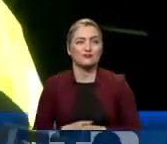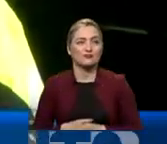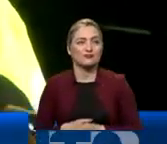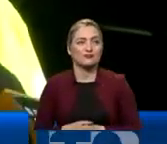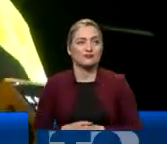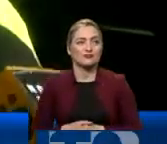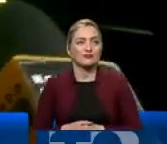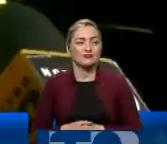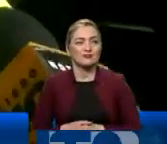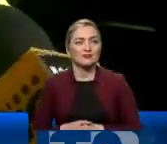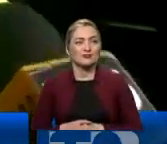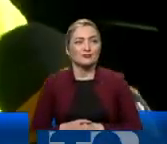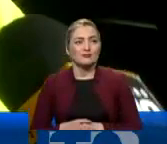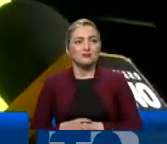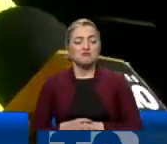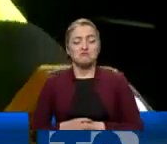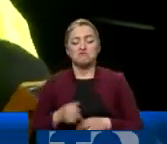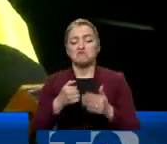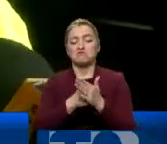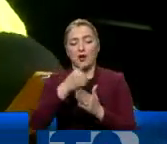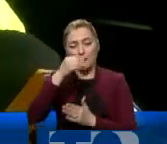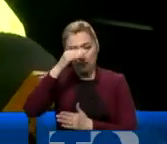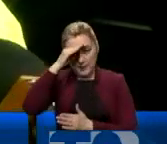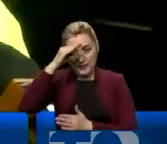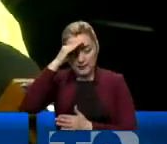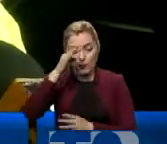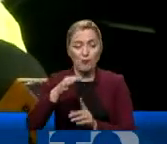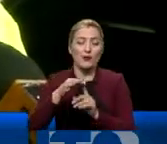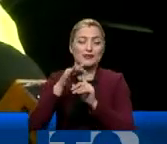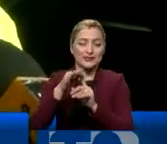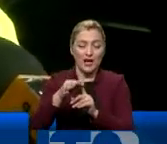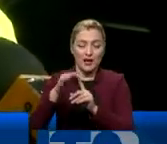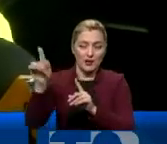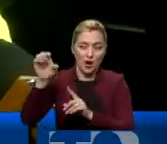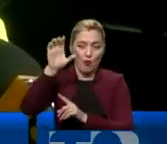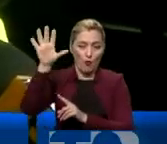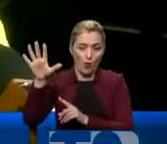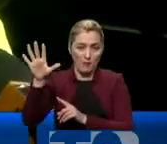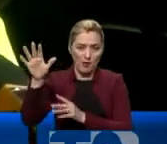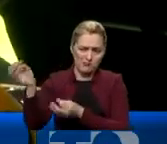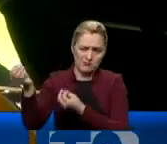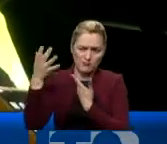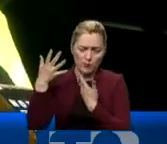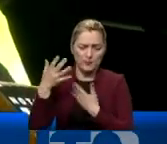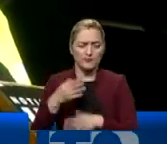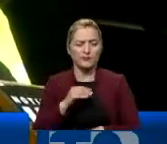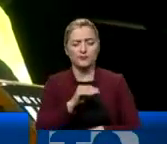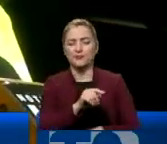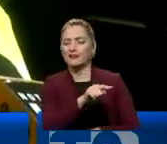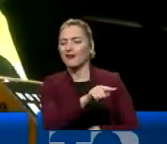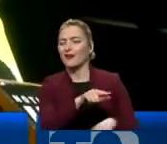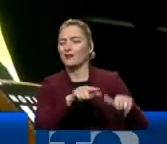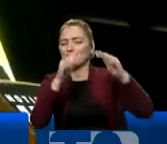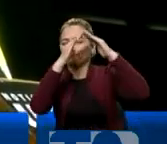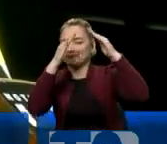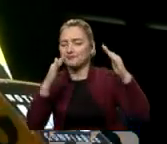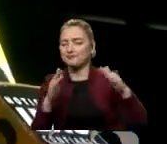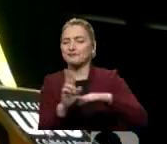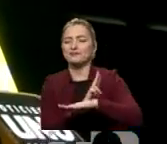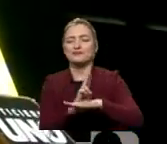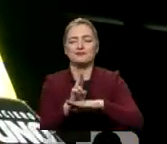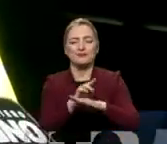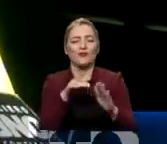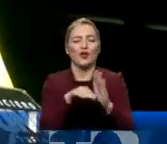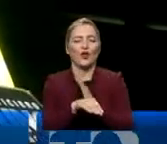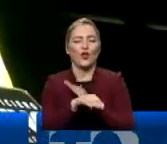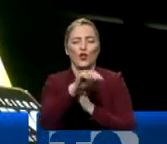antinarcóticos con coordinación europea receptó una información donde efectivamente nos indicaban que en ese inmueble estaba siendo utilizado para